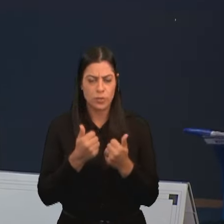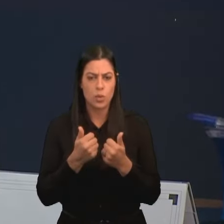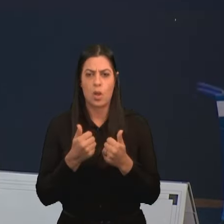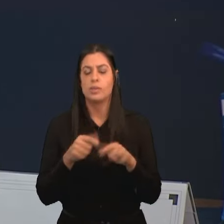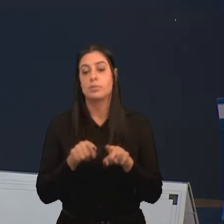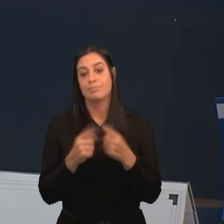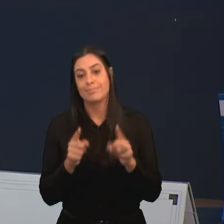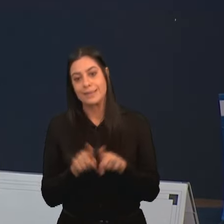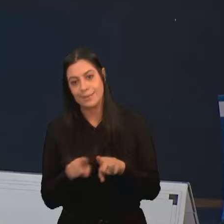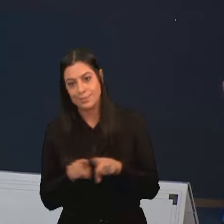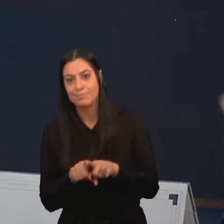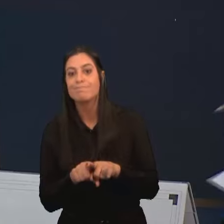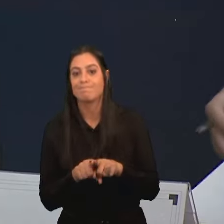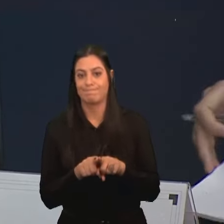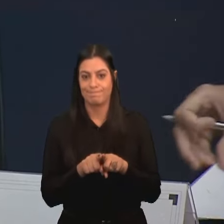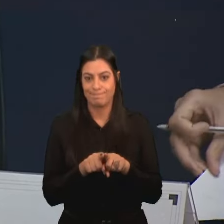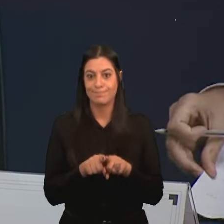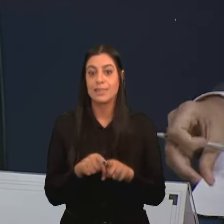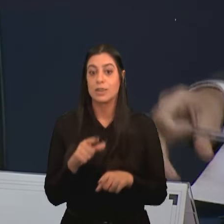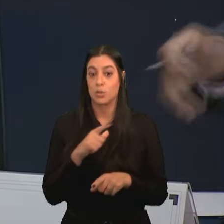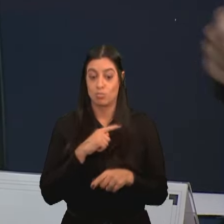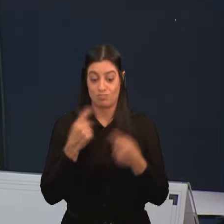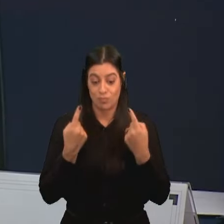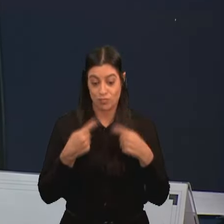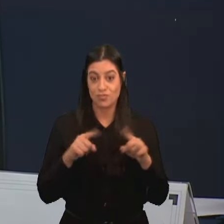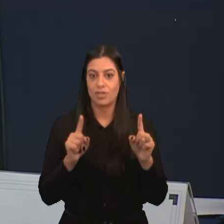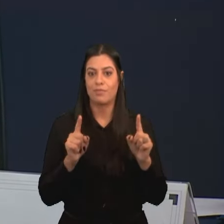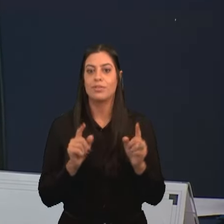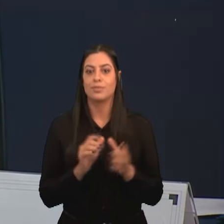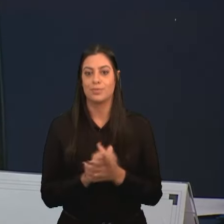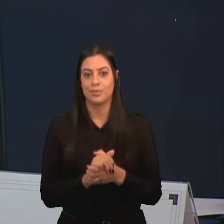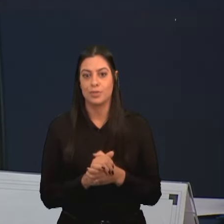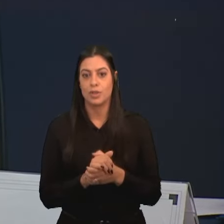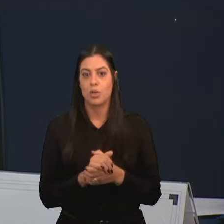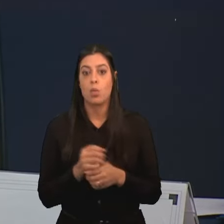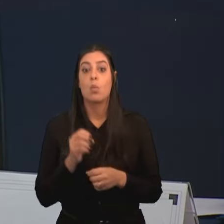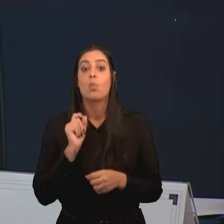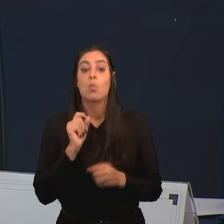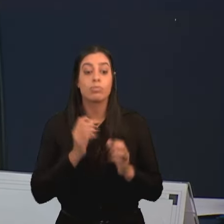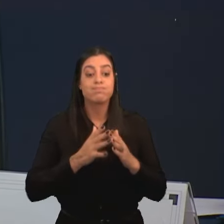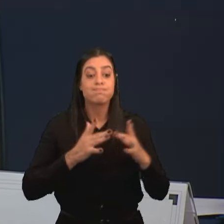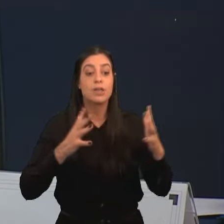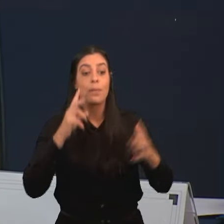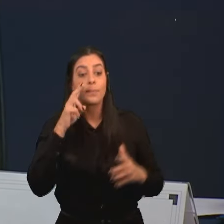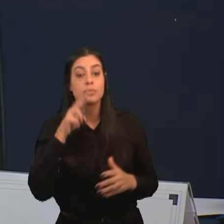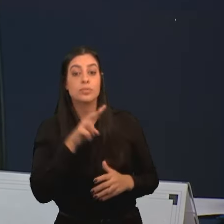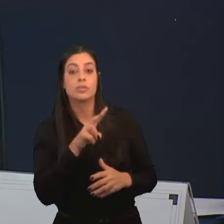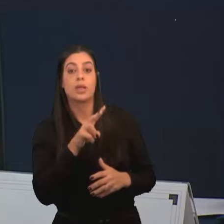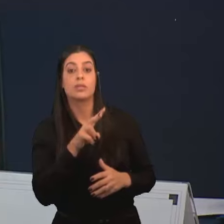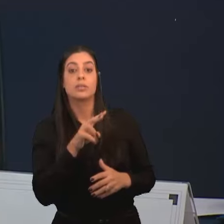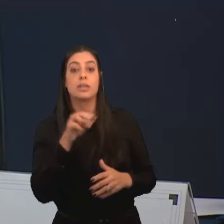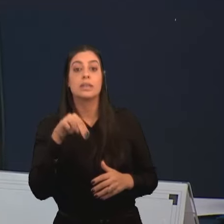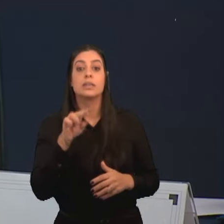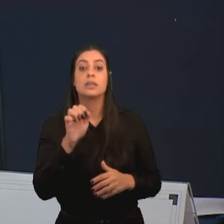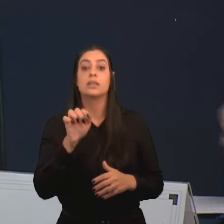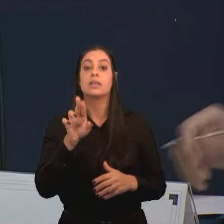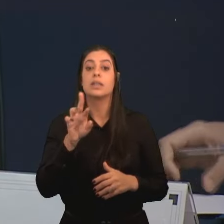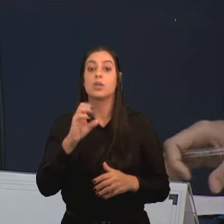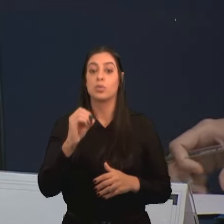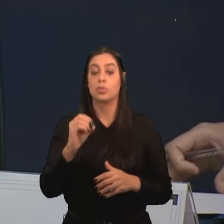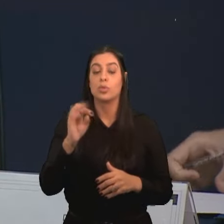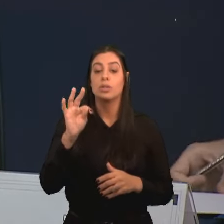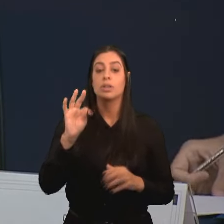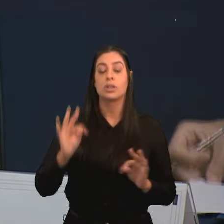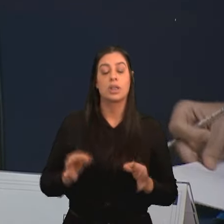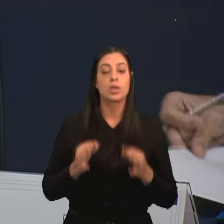buena, excepcional, pero que impone grandes desafíos. ¿Cuál es el panorama general de la